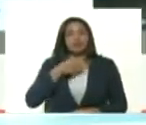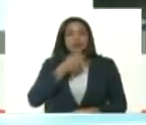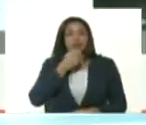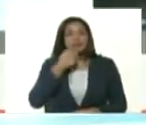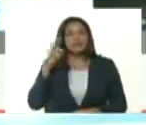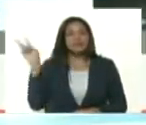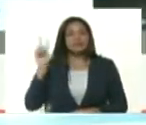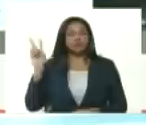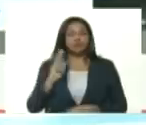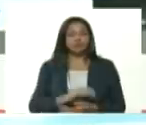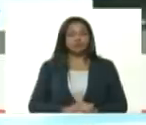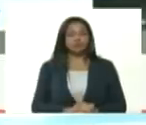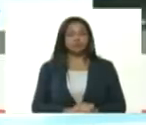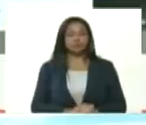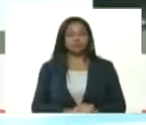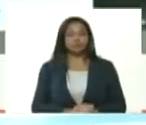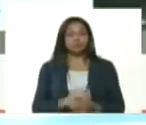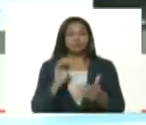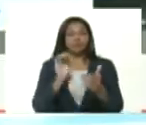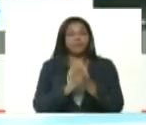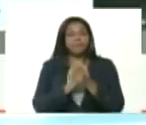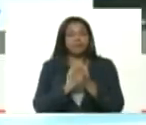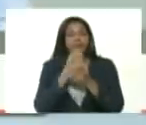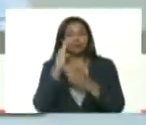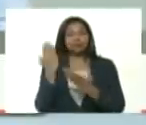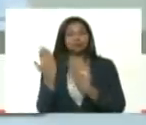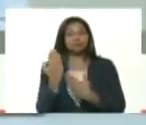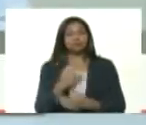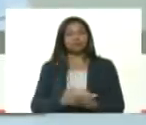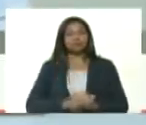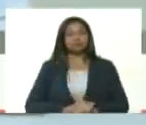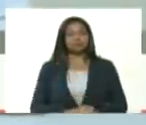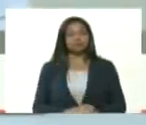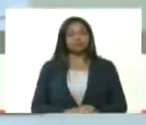Venezuela Bella, compañera Jacqueline Faría,